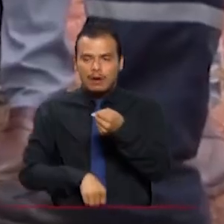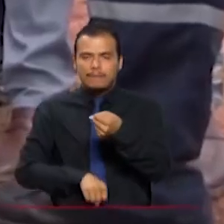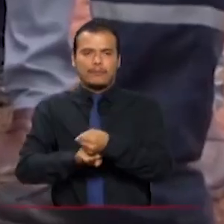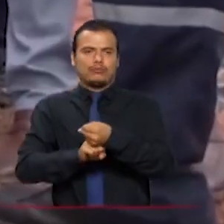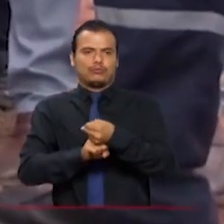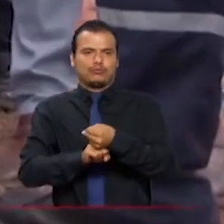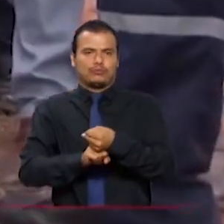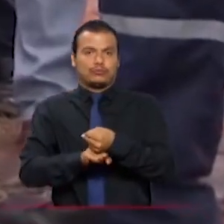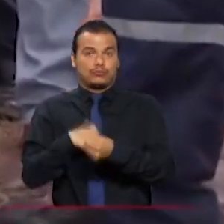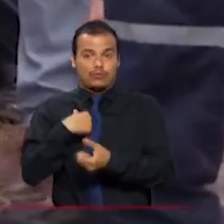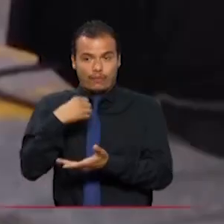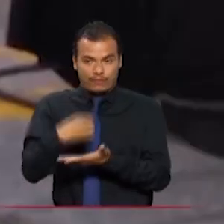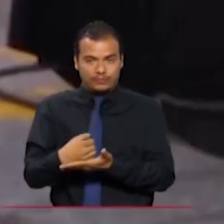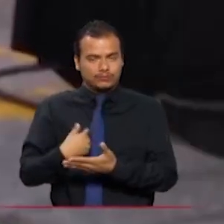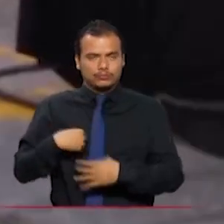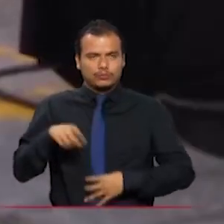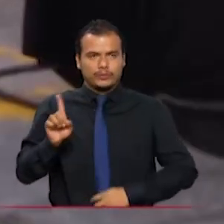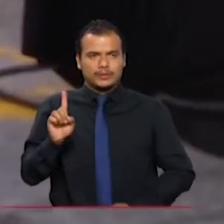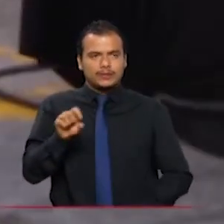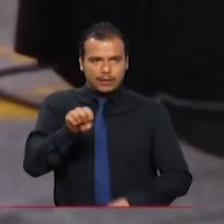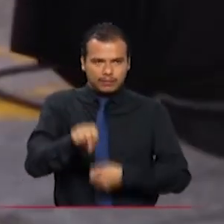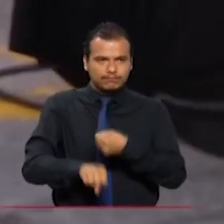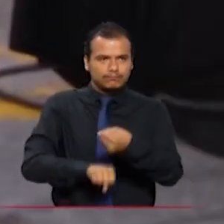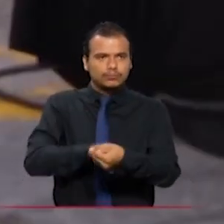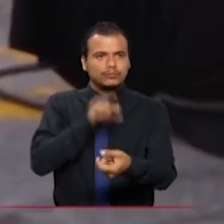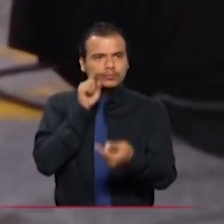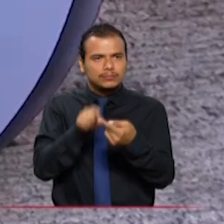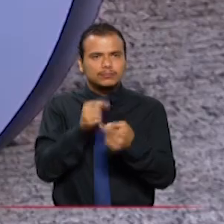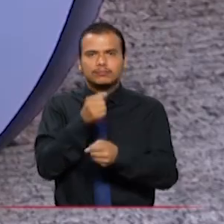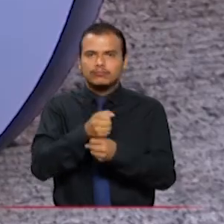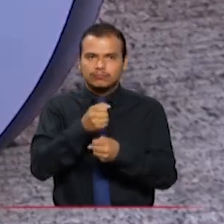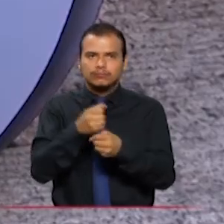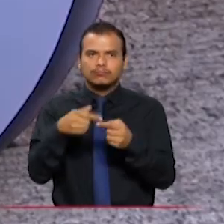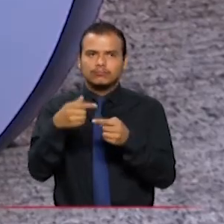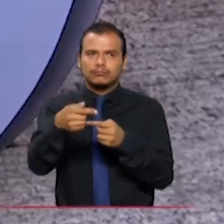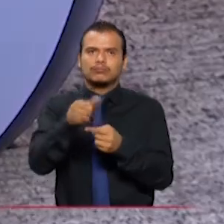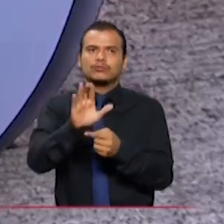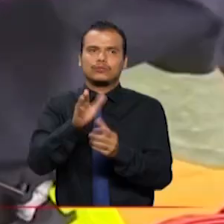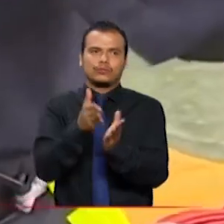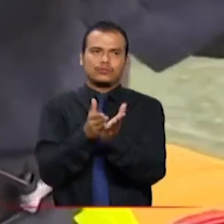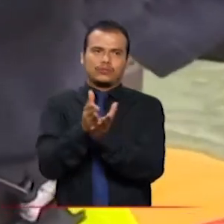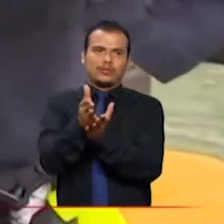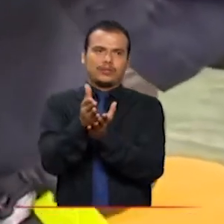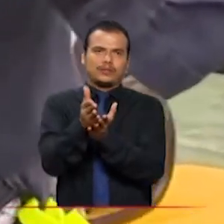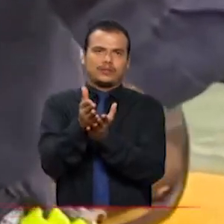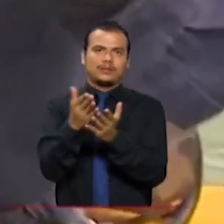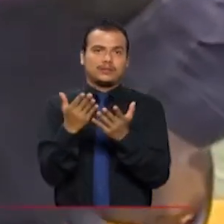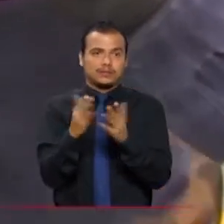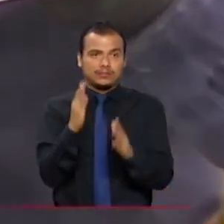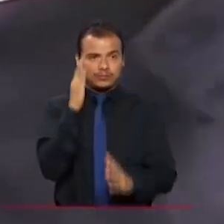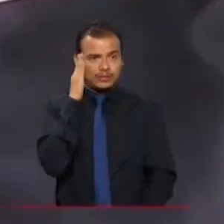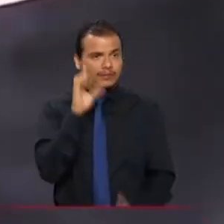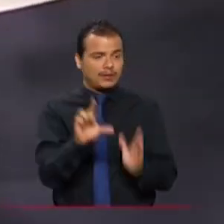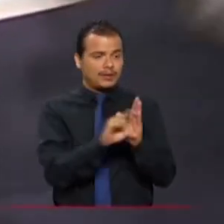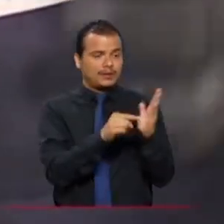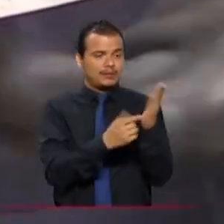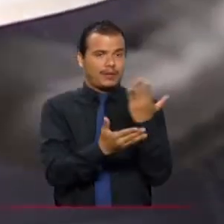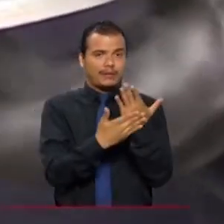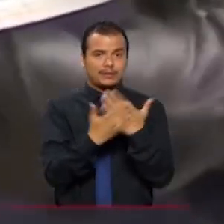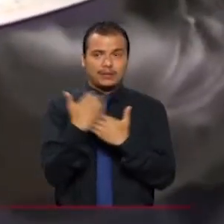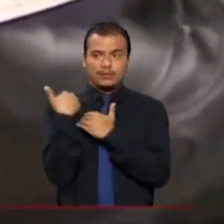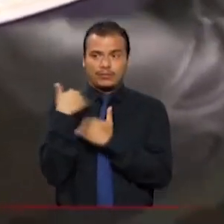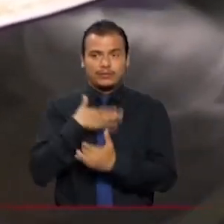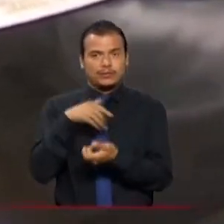entrega la corporación para que ellos sigan desempeñando tan loable labor, pero no tenemos la obligación legal de